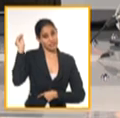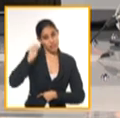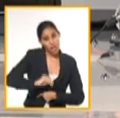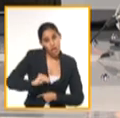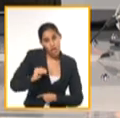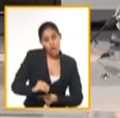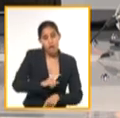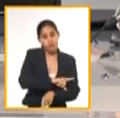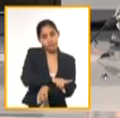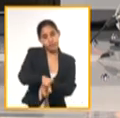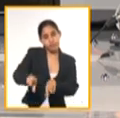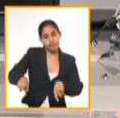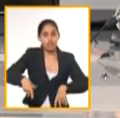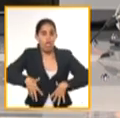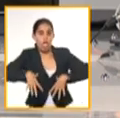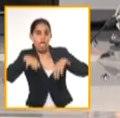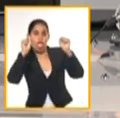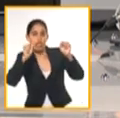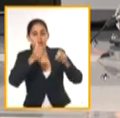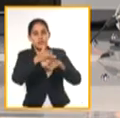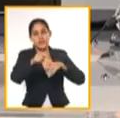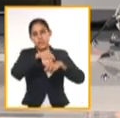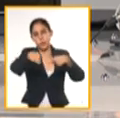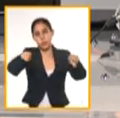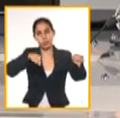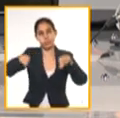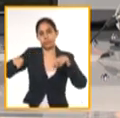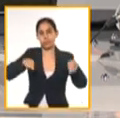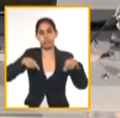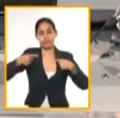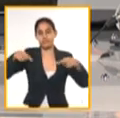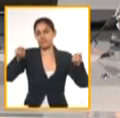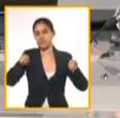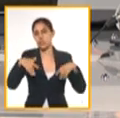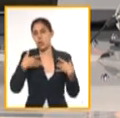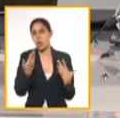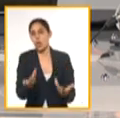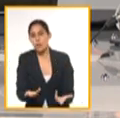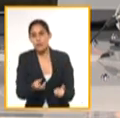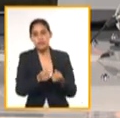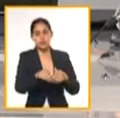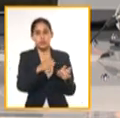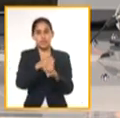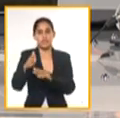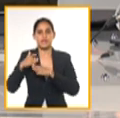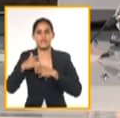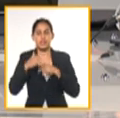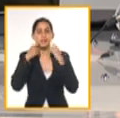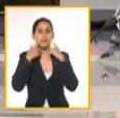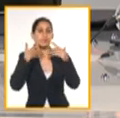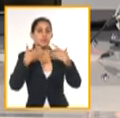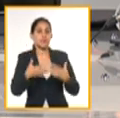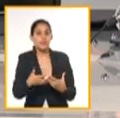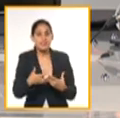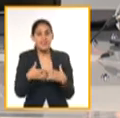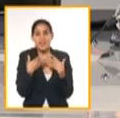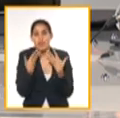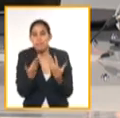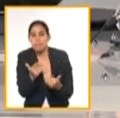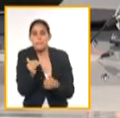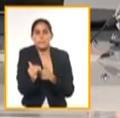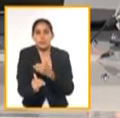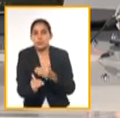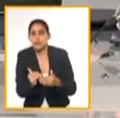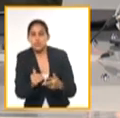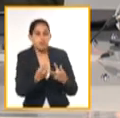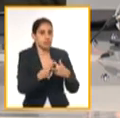ciudades de Cuba. ¿En qué momento estaba el servicio? ¿Qué impacto provocó la desconexión del sistema? ¿Cómo ha sido la recuperación y